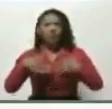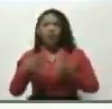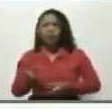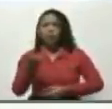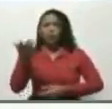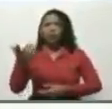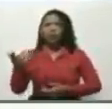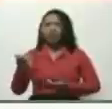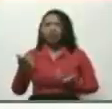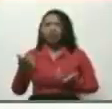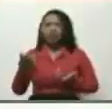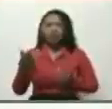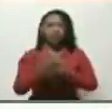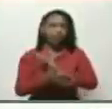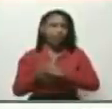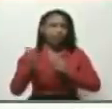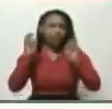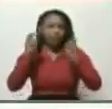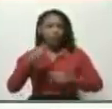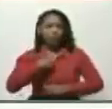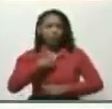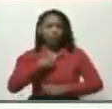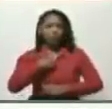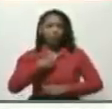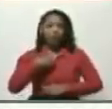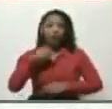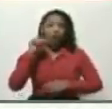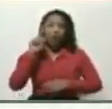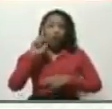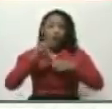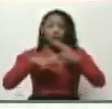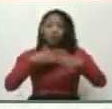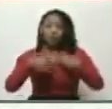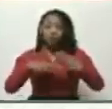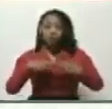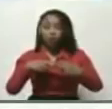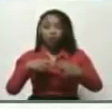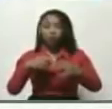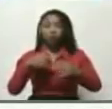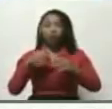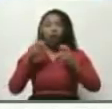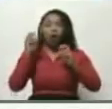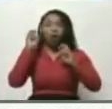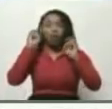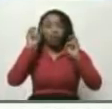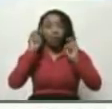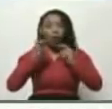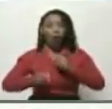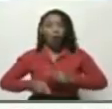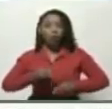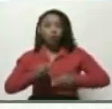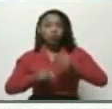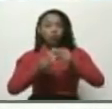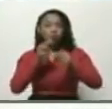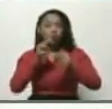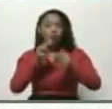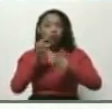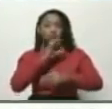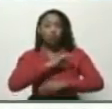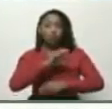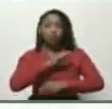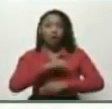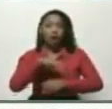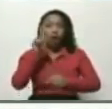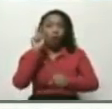yo? Es que en una revolución, en una utopía, en una construcción socialista, la